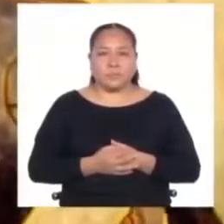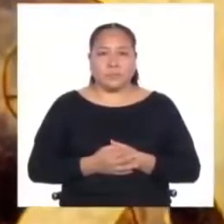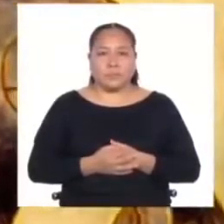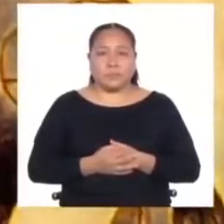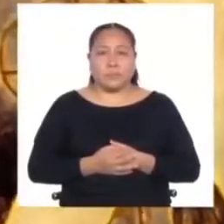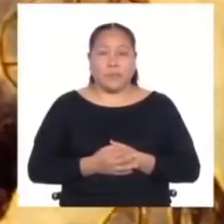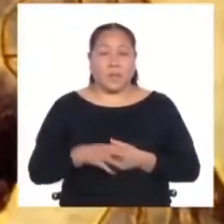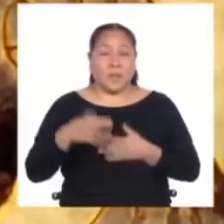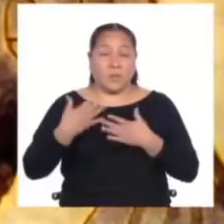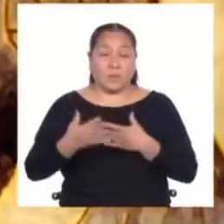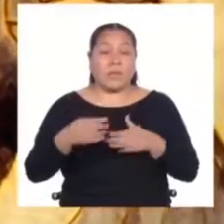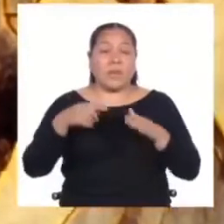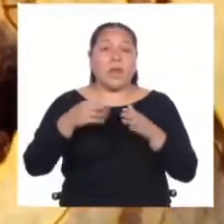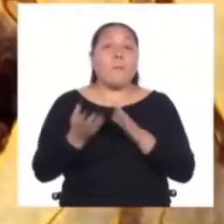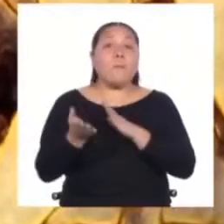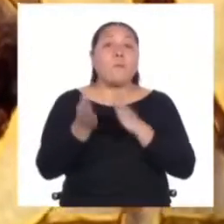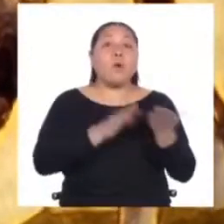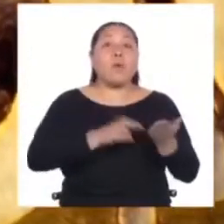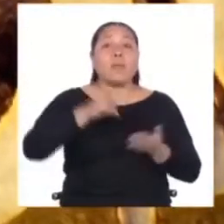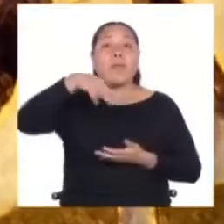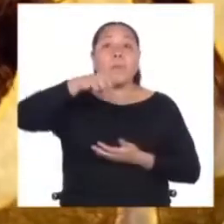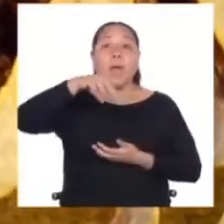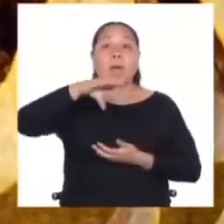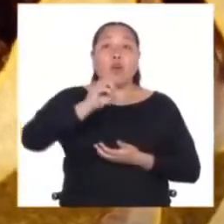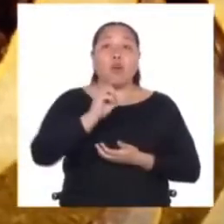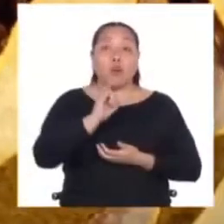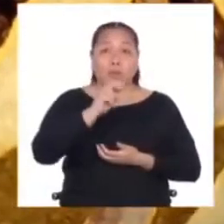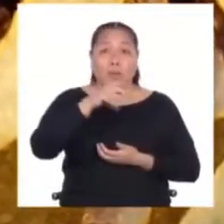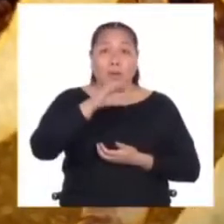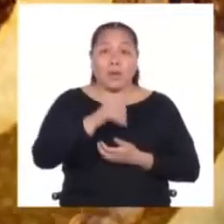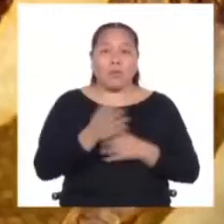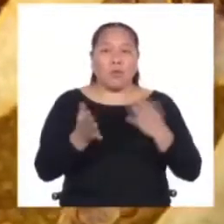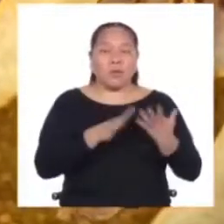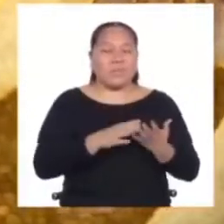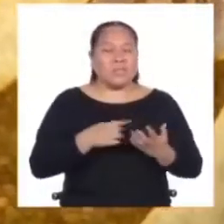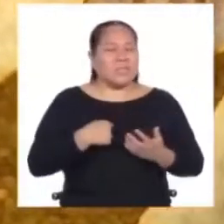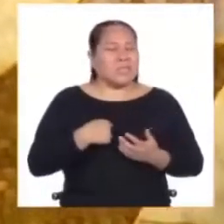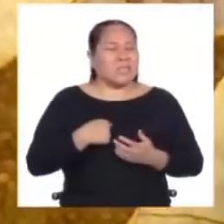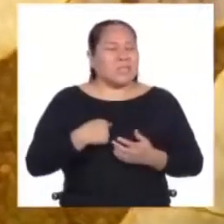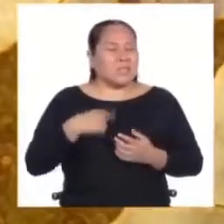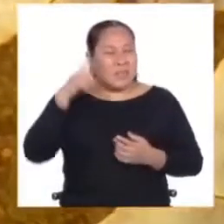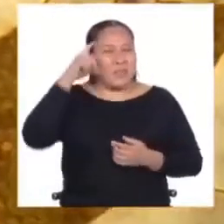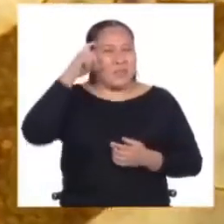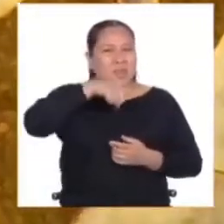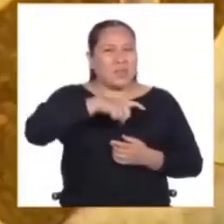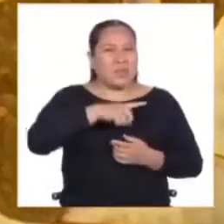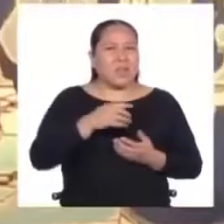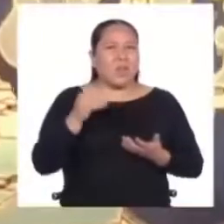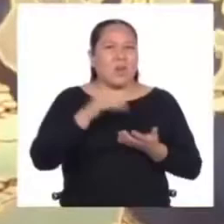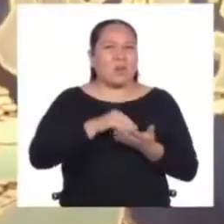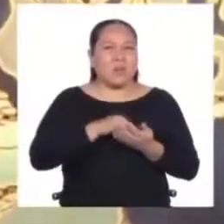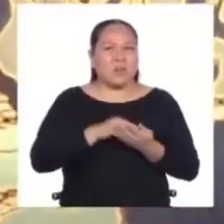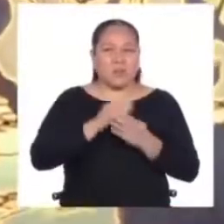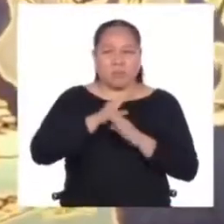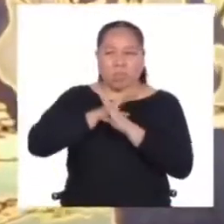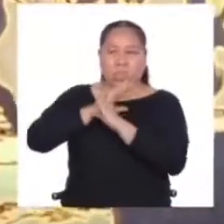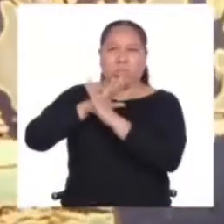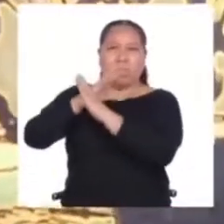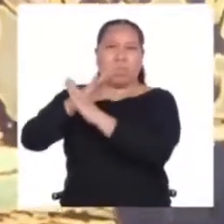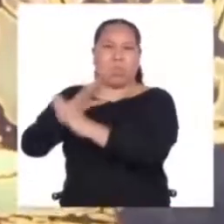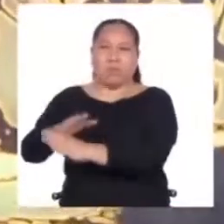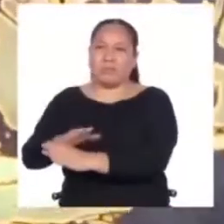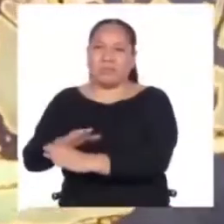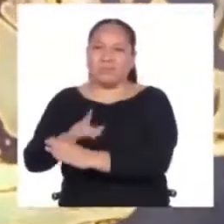La trágica muerte de Manco Inca significó un duro golpe para la lucha de reconquista, que nunca más logró la